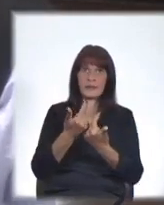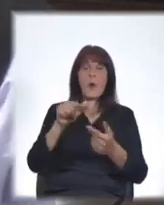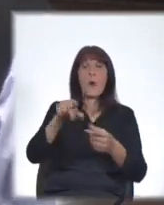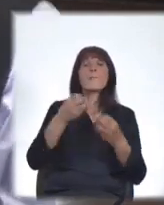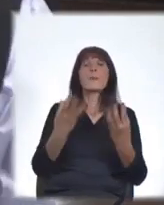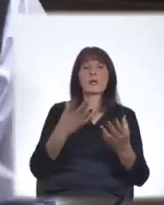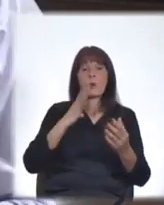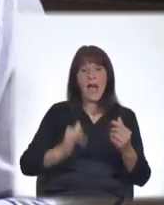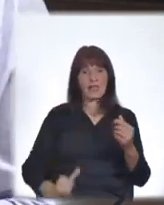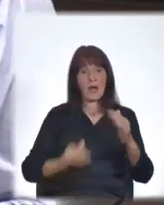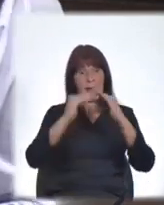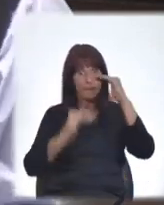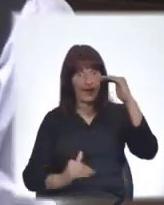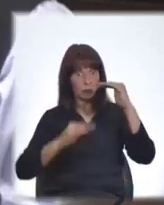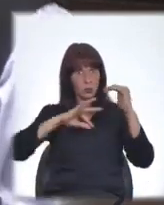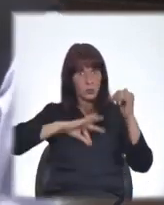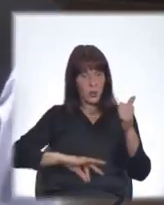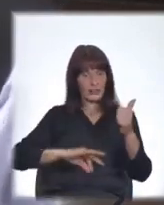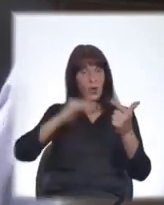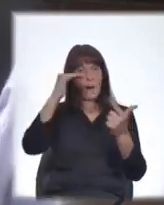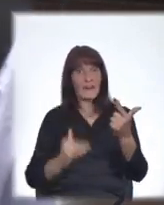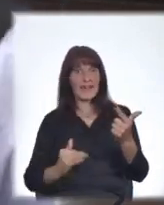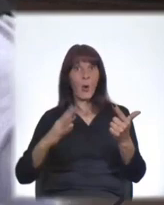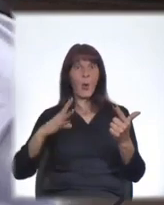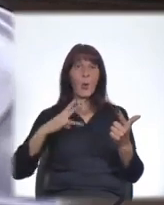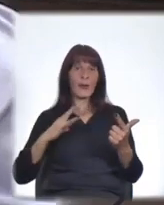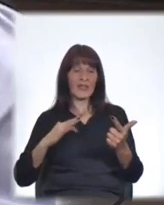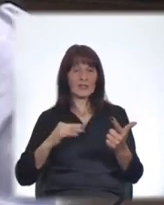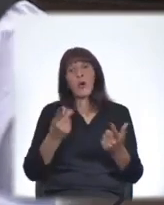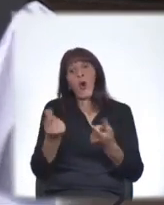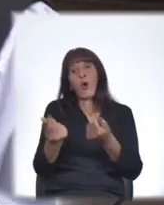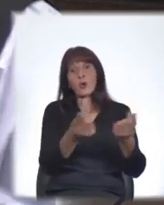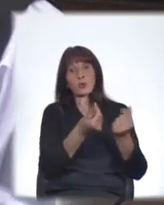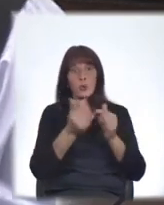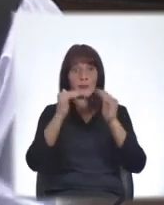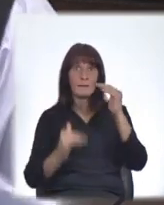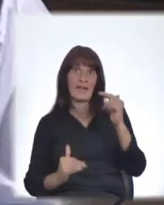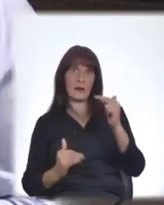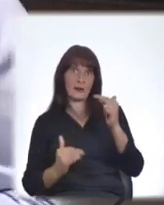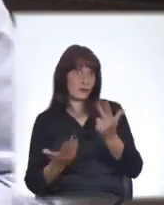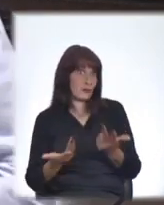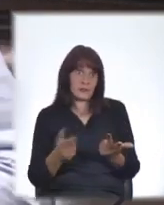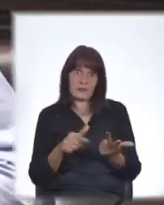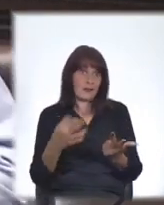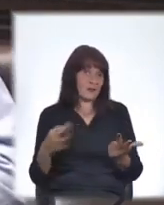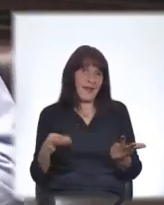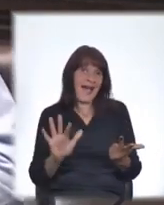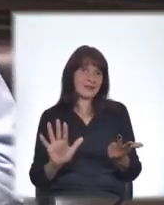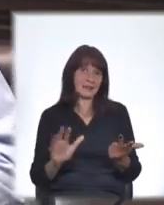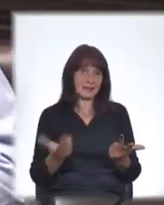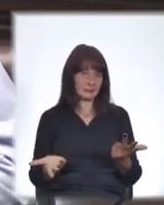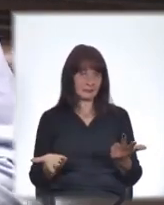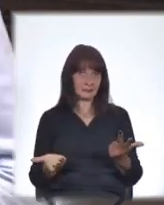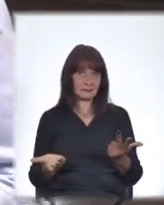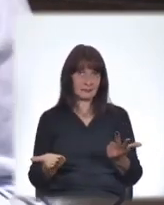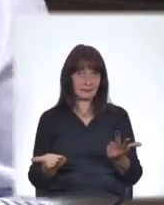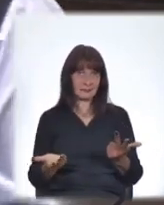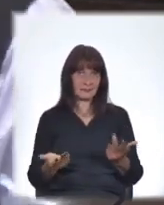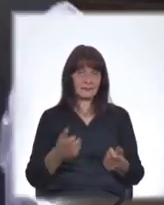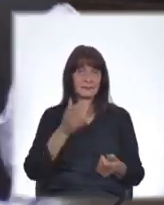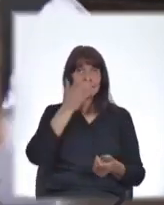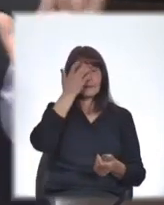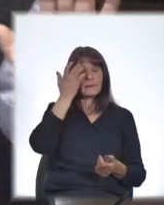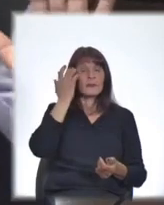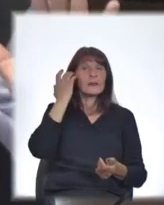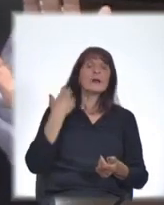hay menos salario y cuando hay menos jubilaciones se consume menos. Es tan sencillo como eso. Entonces venir